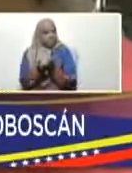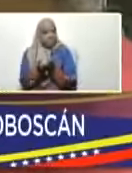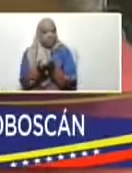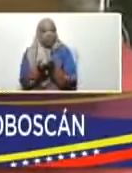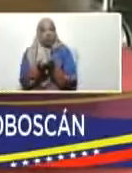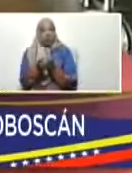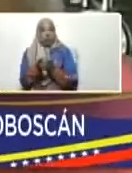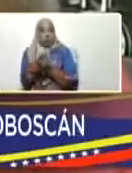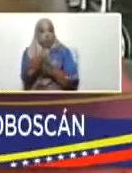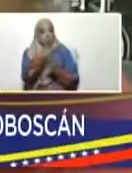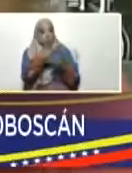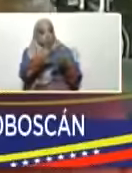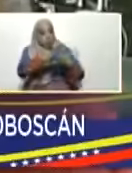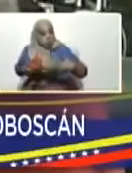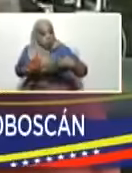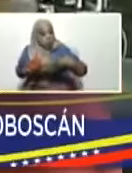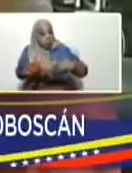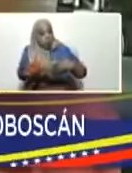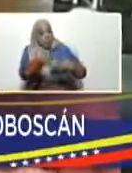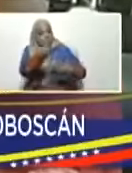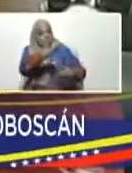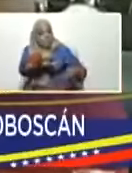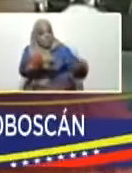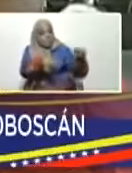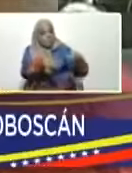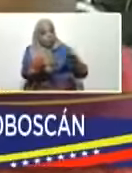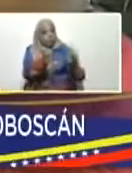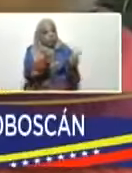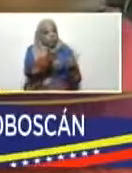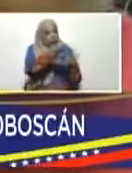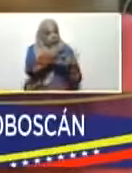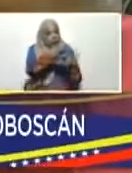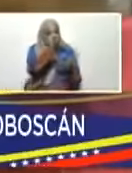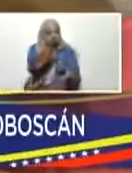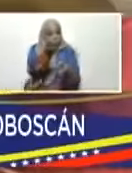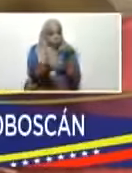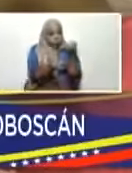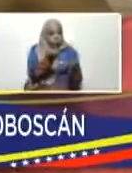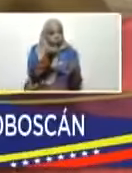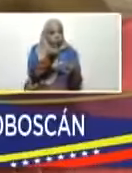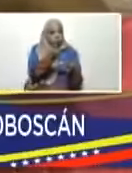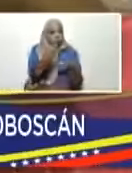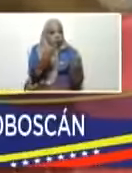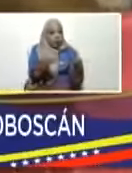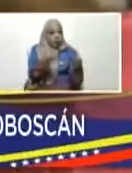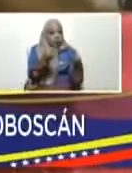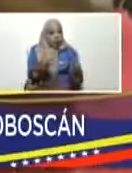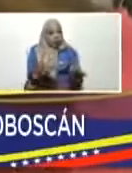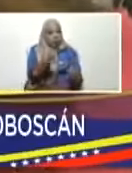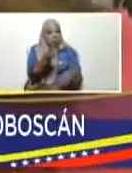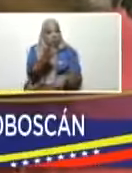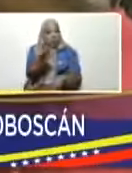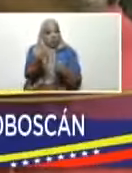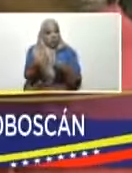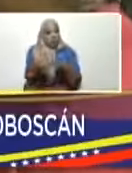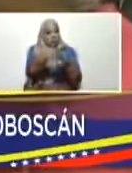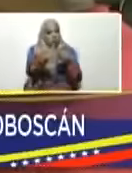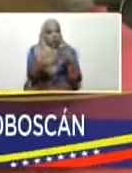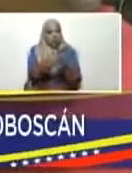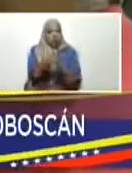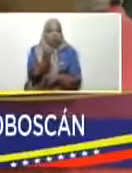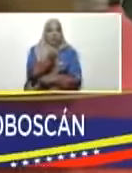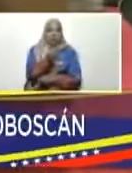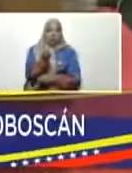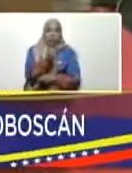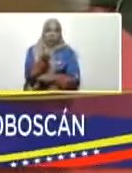cuantificando nuestras reservas de gas. En este momento, en 20, 25 días, está llegando el buque a las aguas